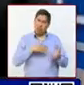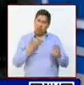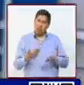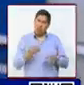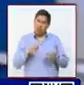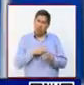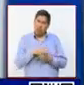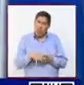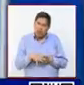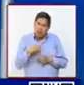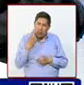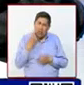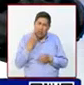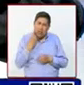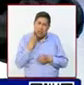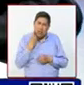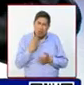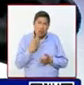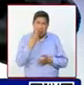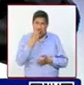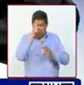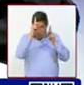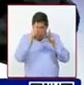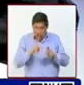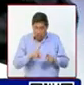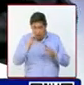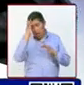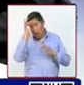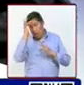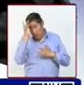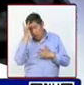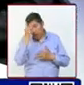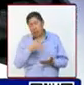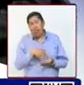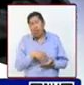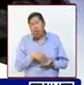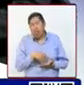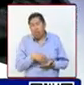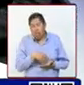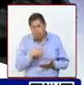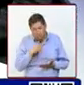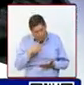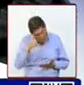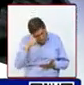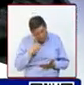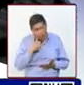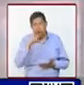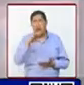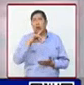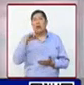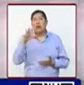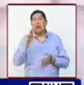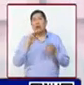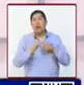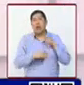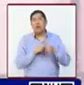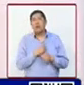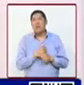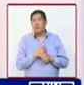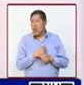por COVID-19. Y además una persona también con enfermedad de base. Es adulta mayor, ¿no? 85 años tal cual, adulta